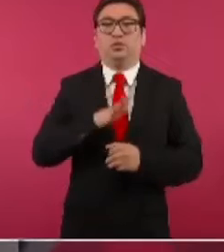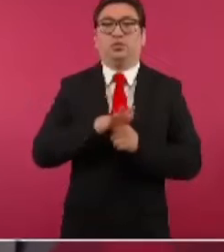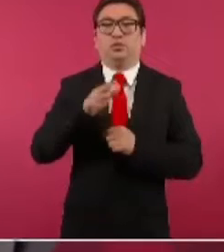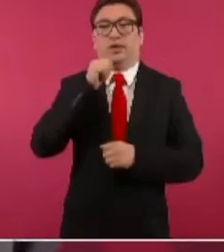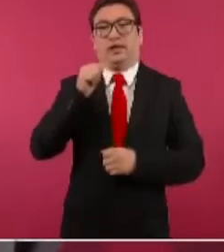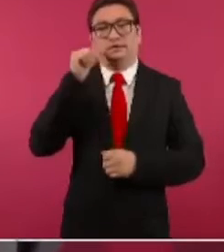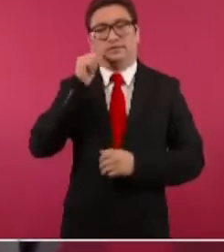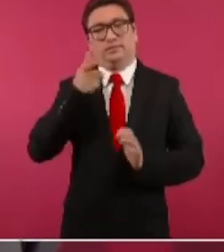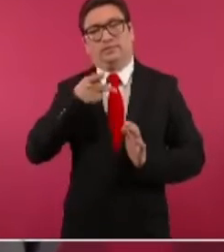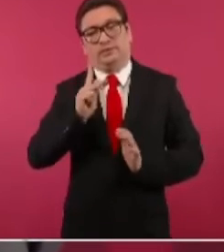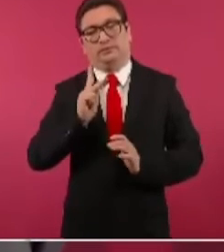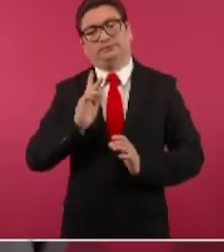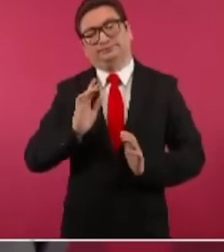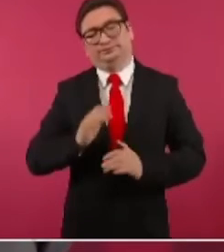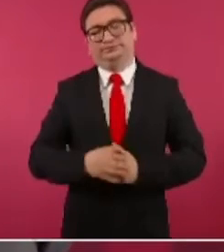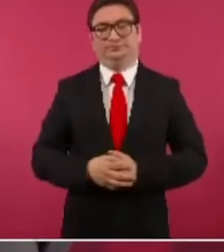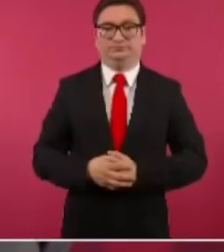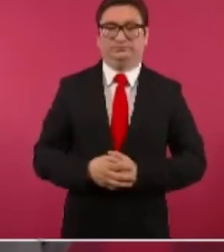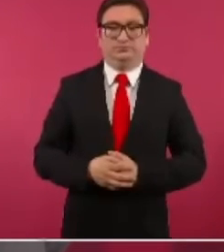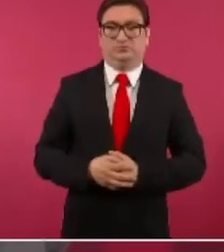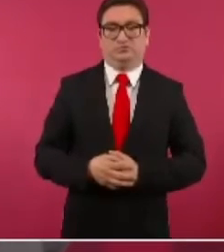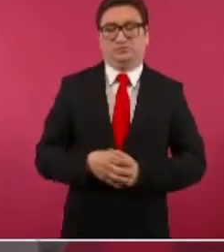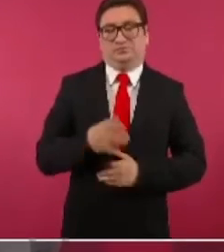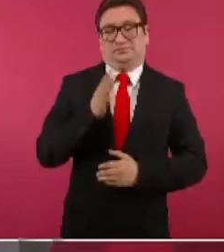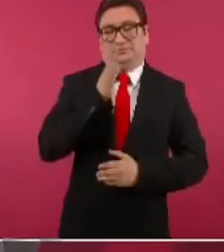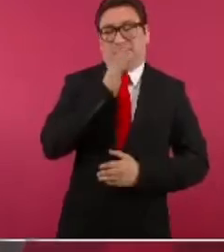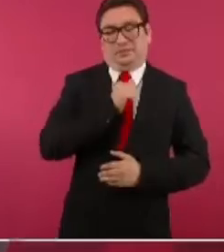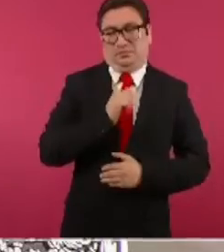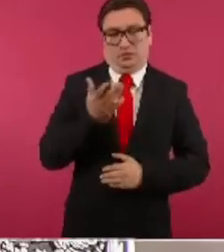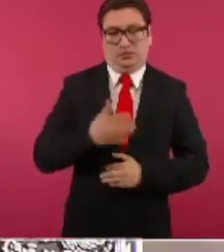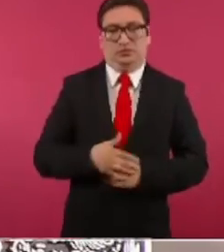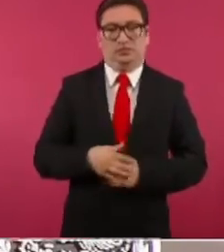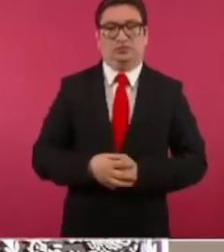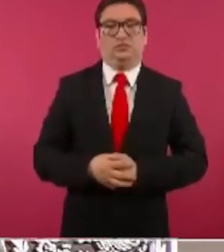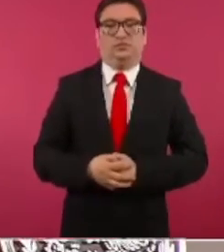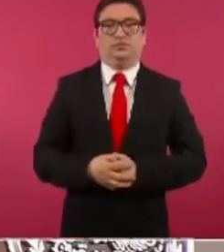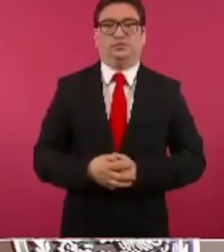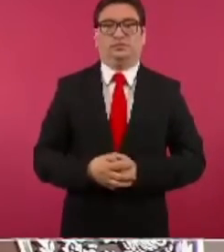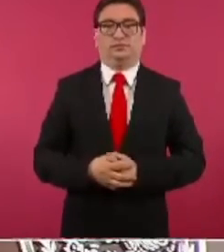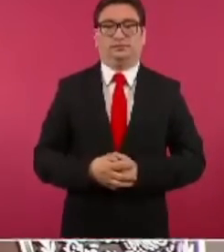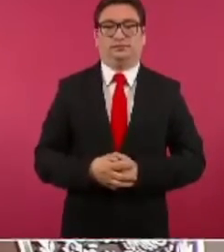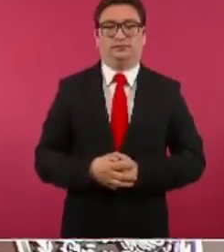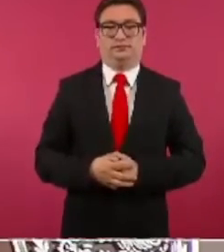pero no se pudo. Estaba yo